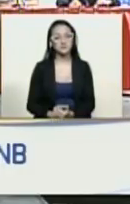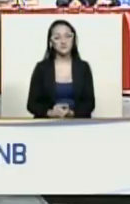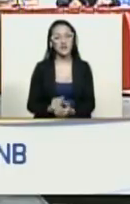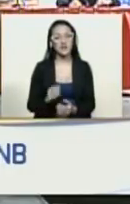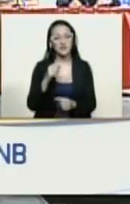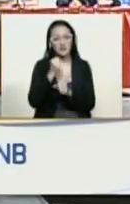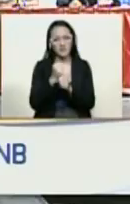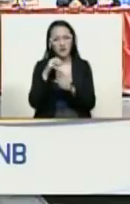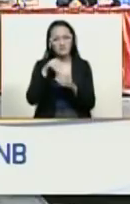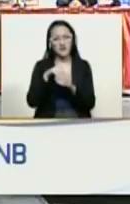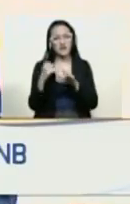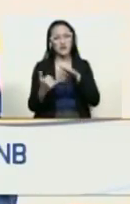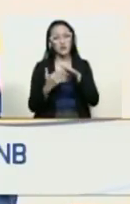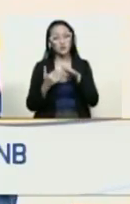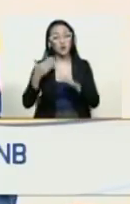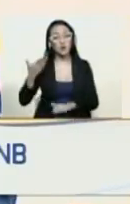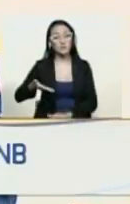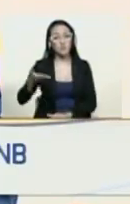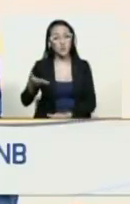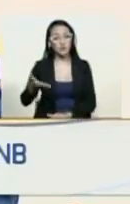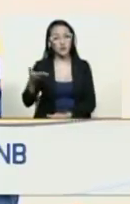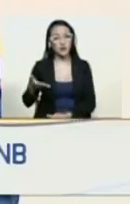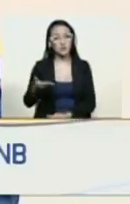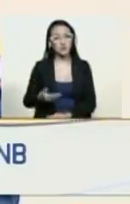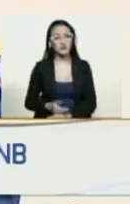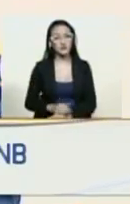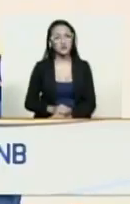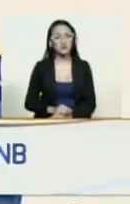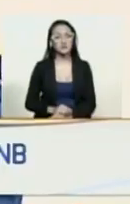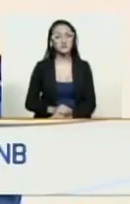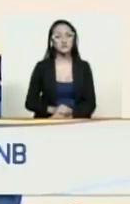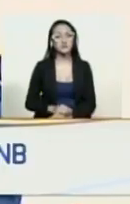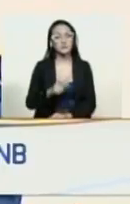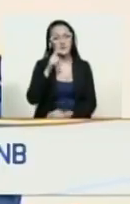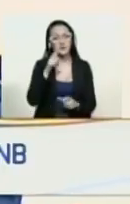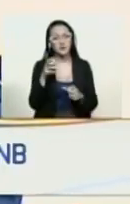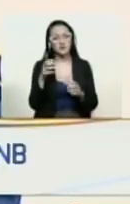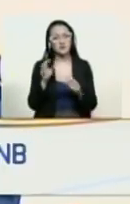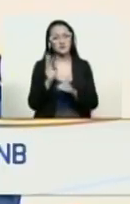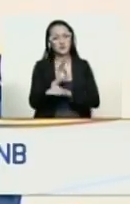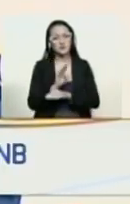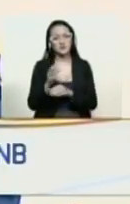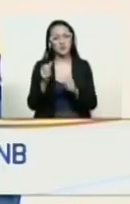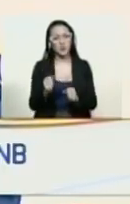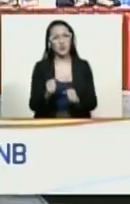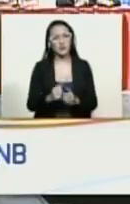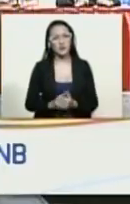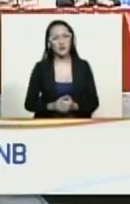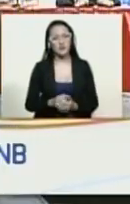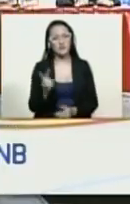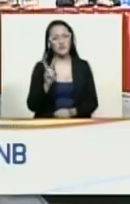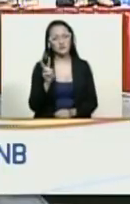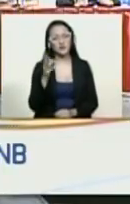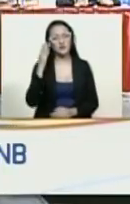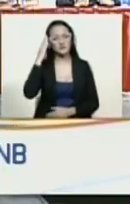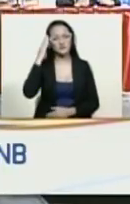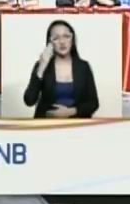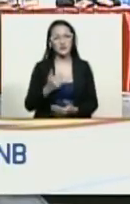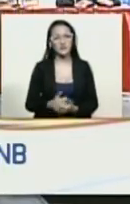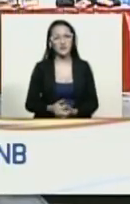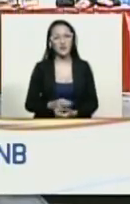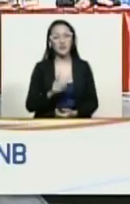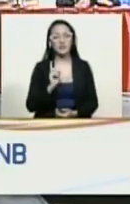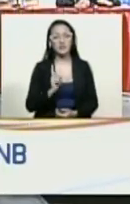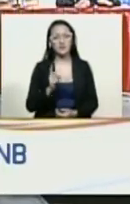compañeros, de lo que tiene que ser la seguridad ciudadana. Venezuela ha encontrado el camino, pero tenemos que